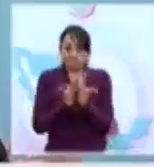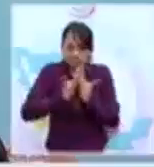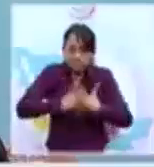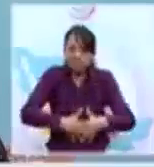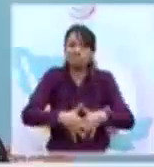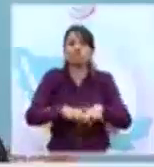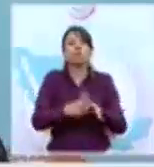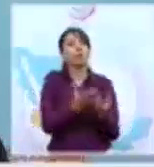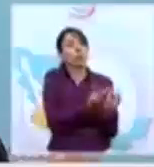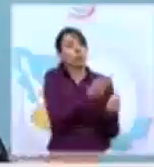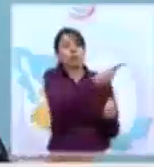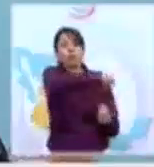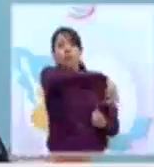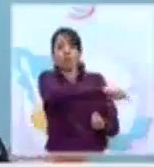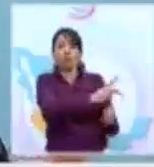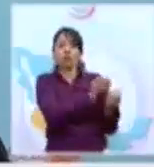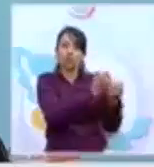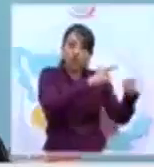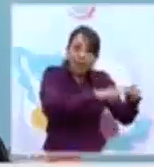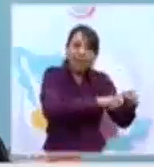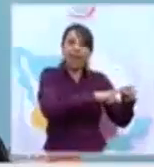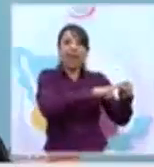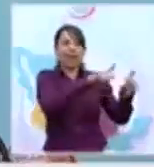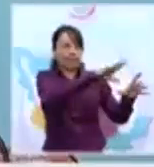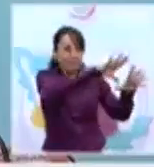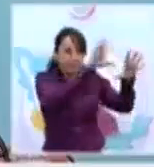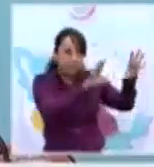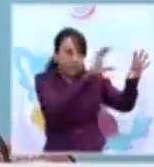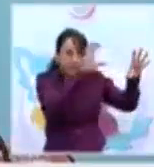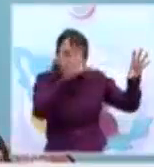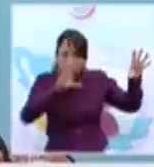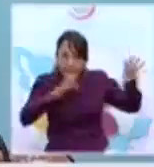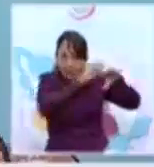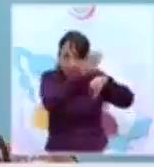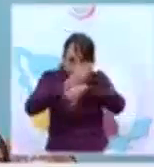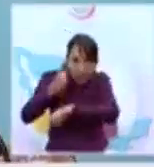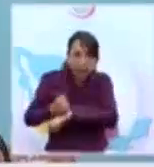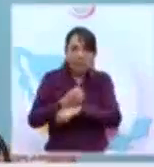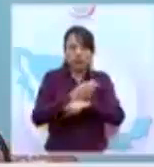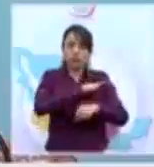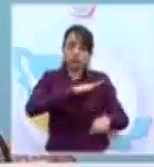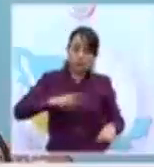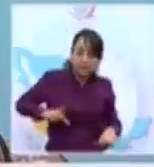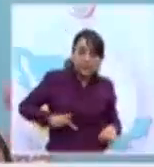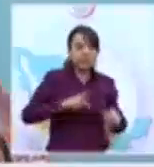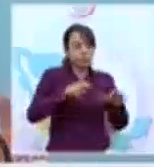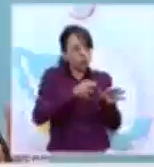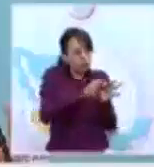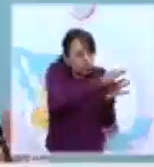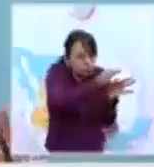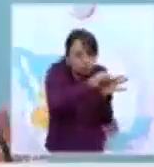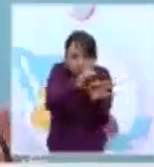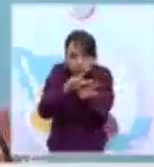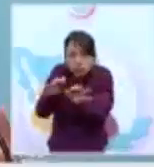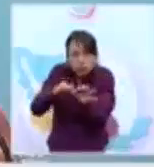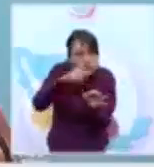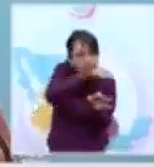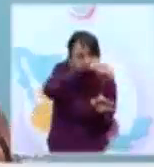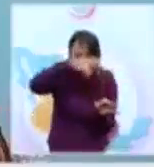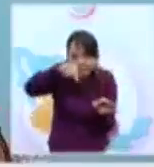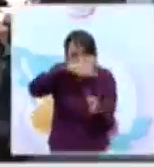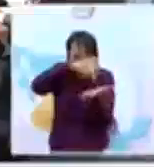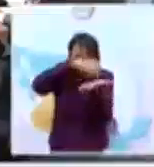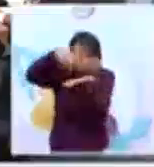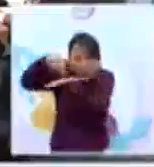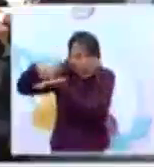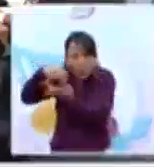entidades federativas y de los municipios, que son en los municipios sobre todo la entidad